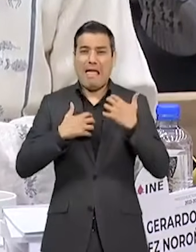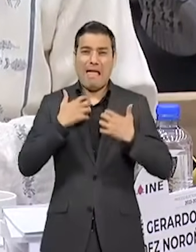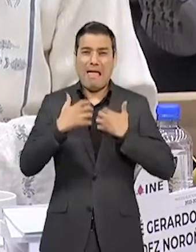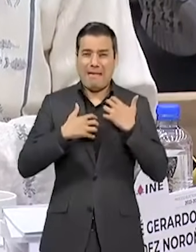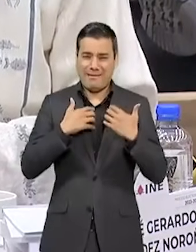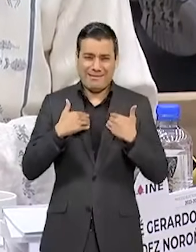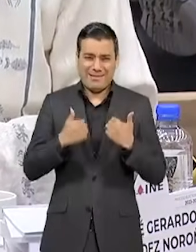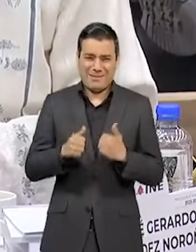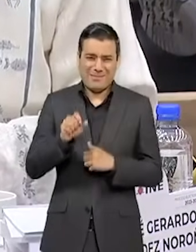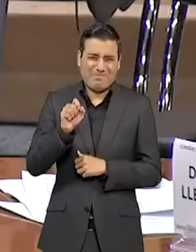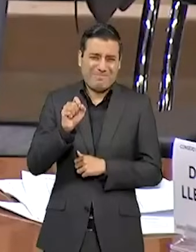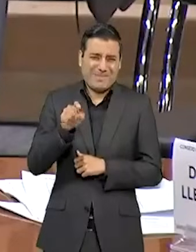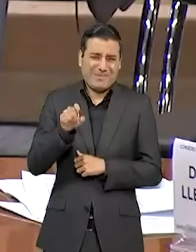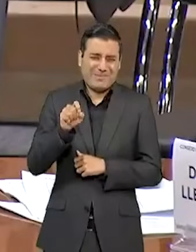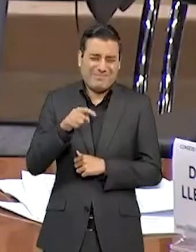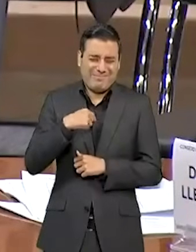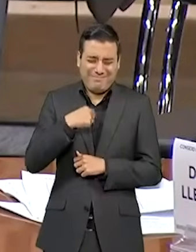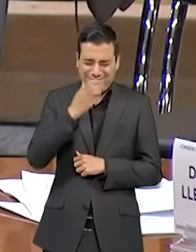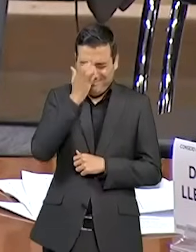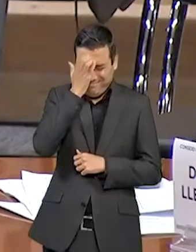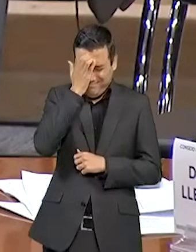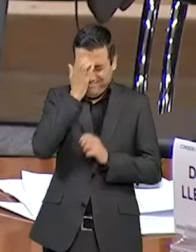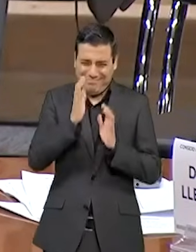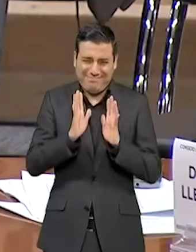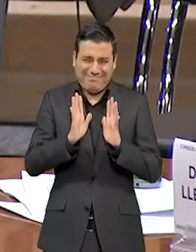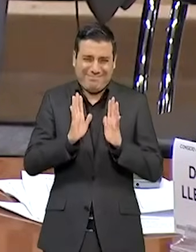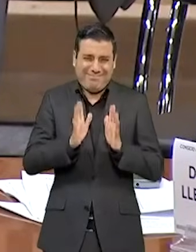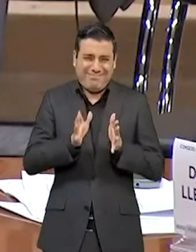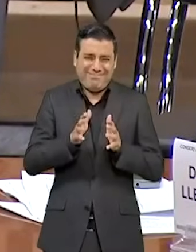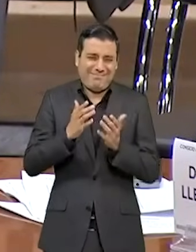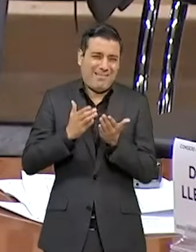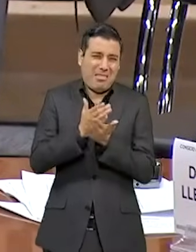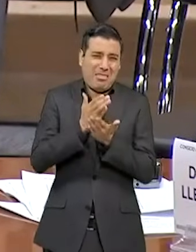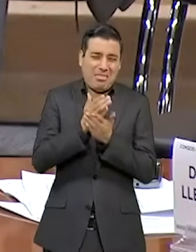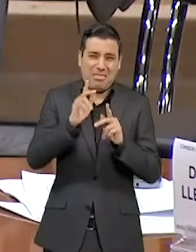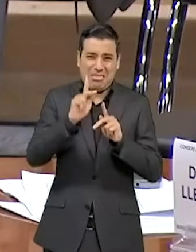he hecho siempre en todos lados. Pero regresando al punto,